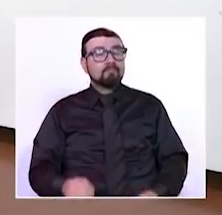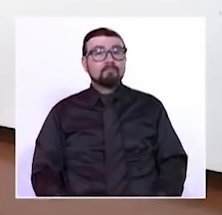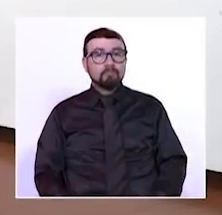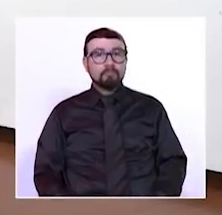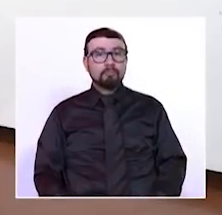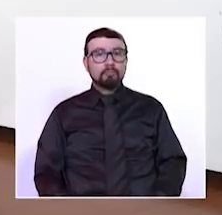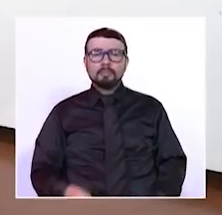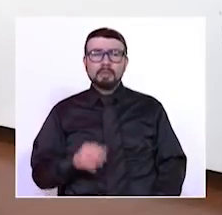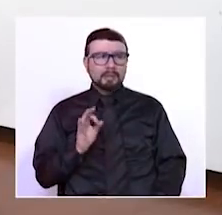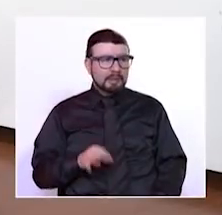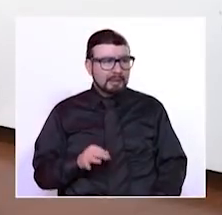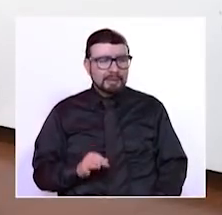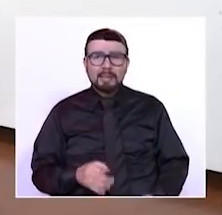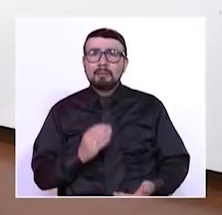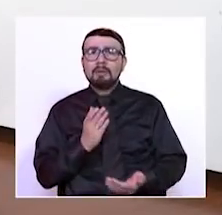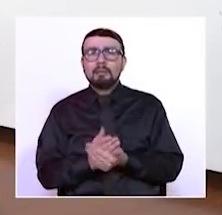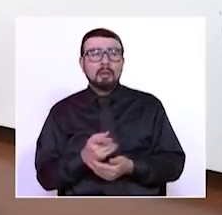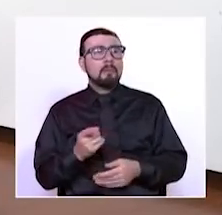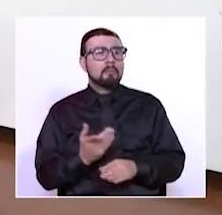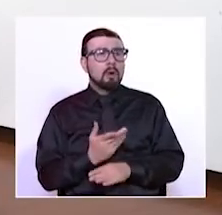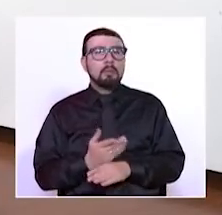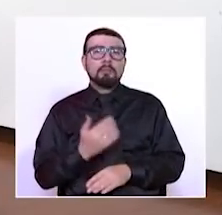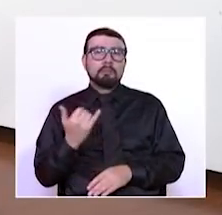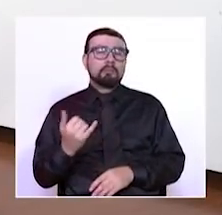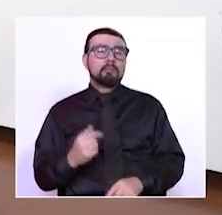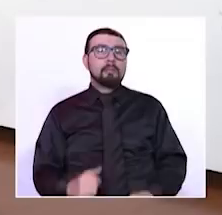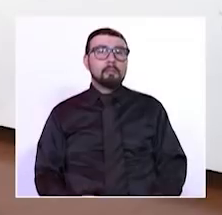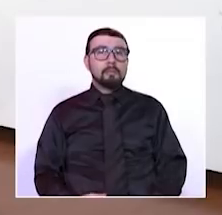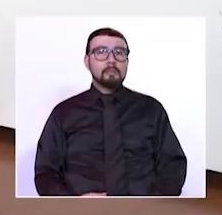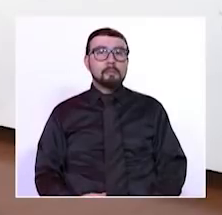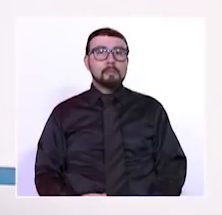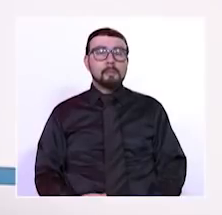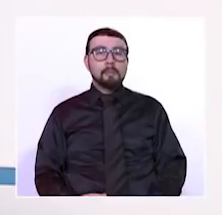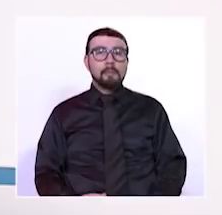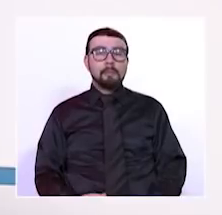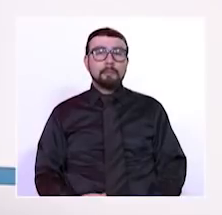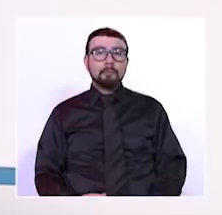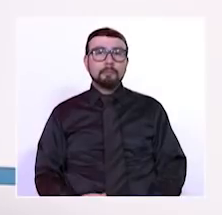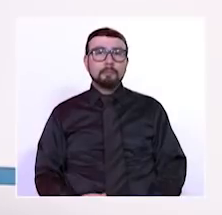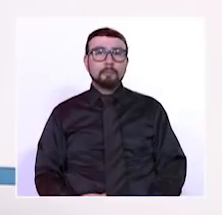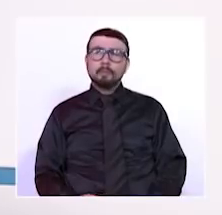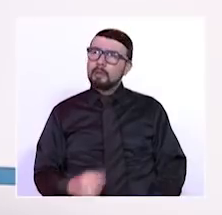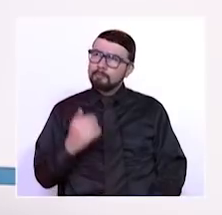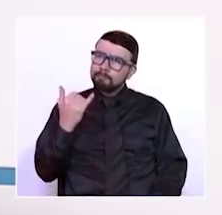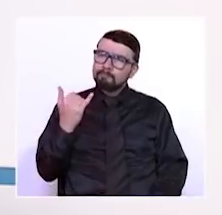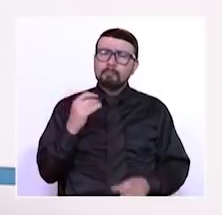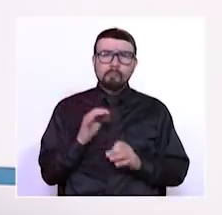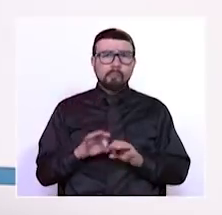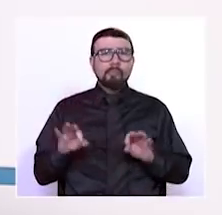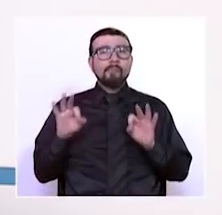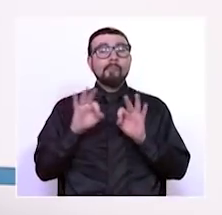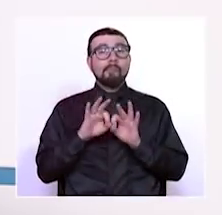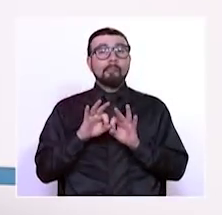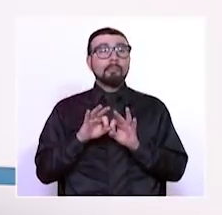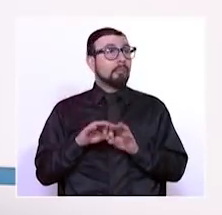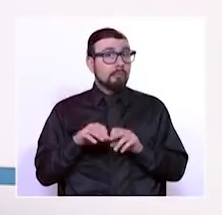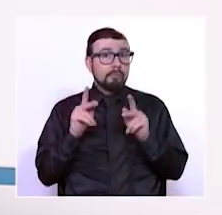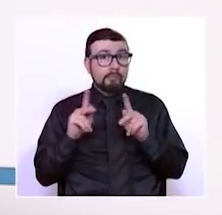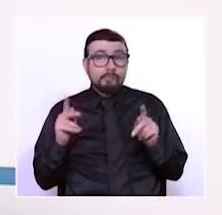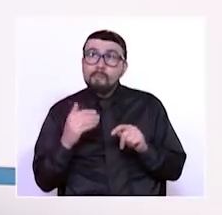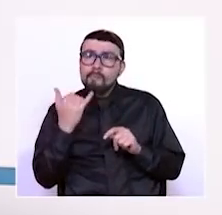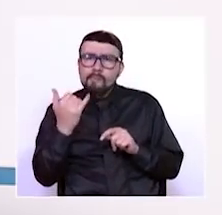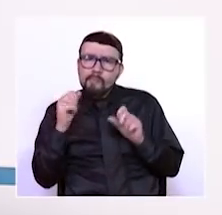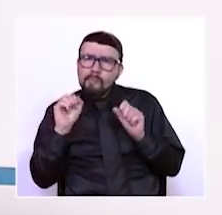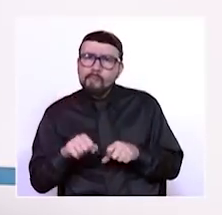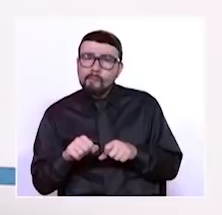cada momento se le presenta ese problemita. Gracias, doña Bisaida. Sería muy importante, y las personas que